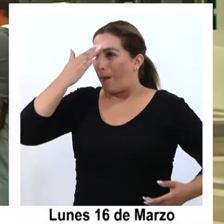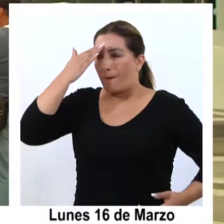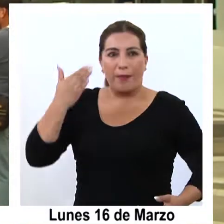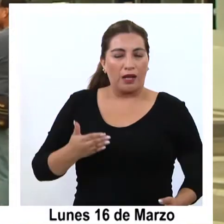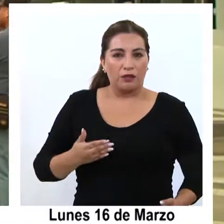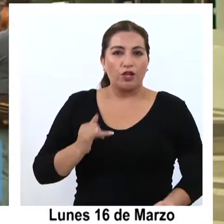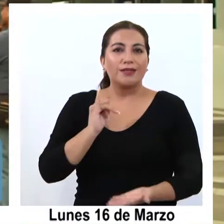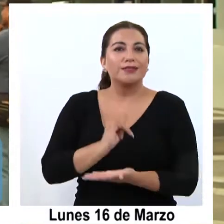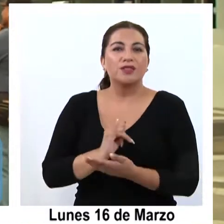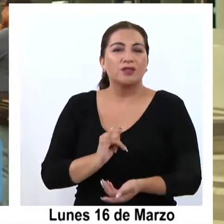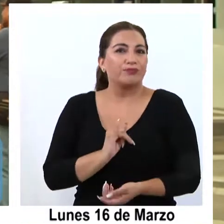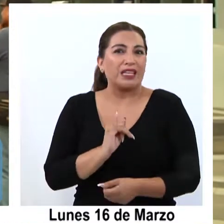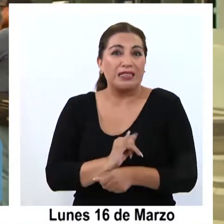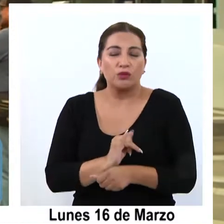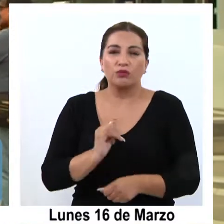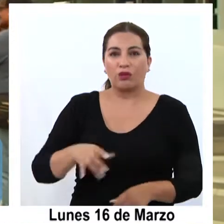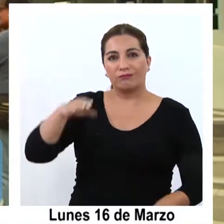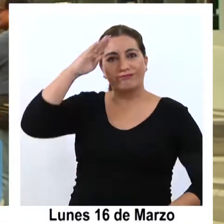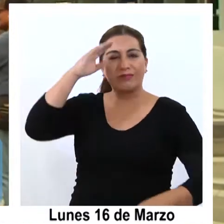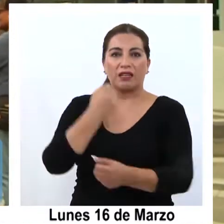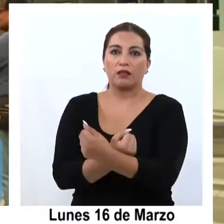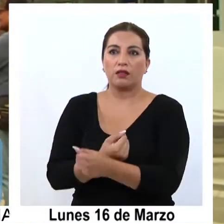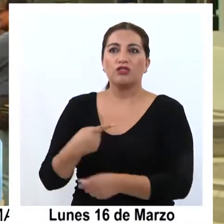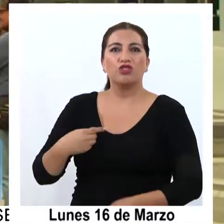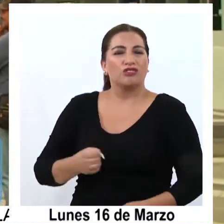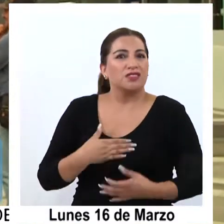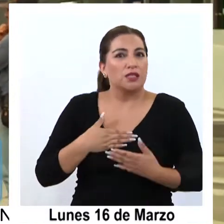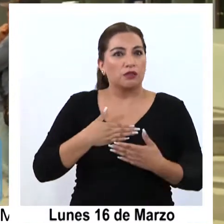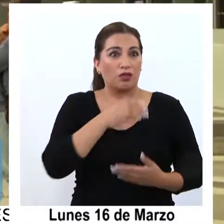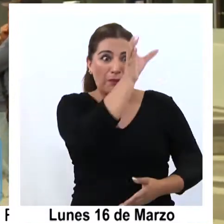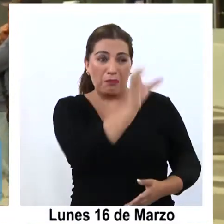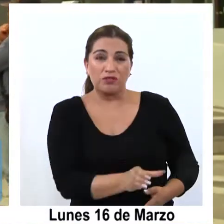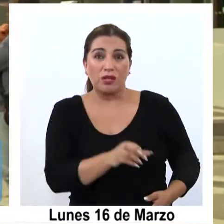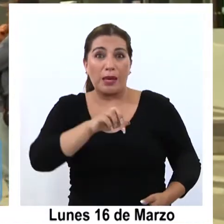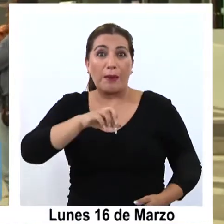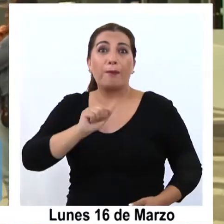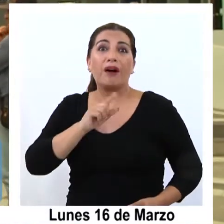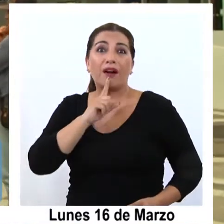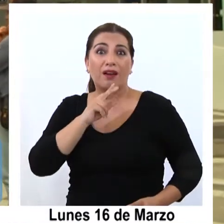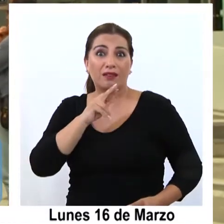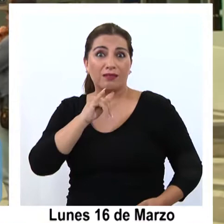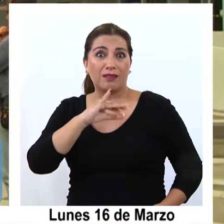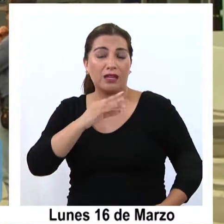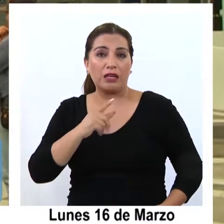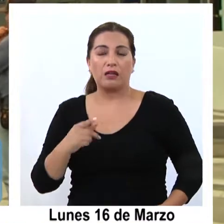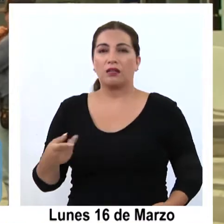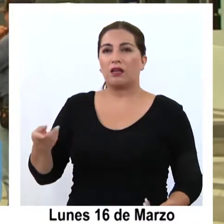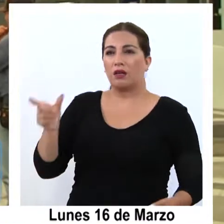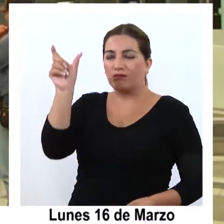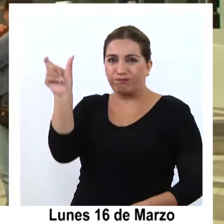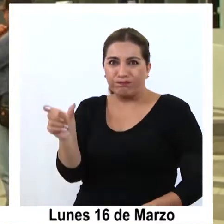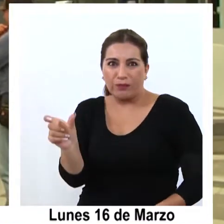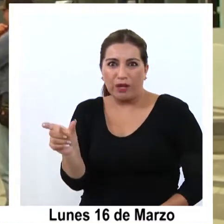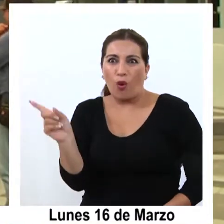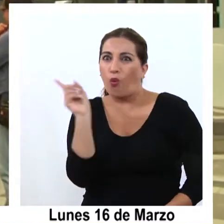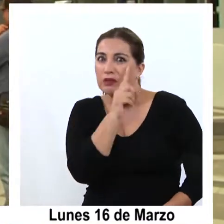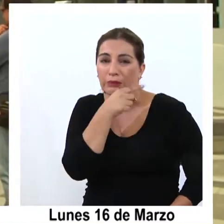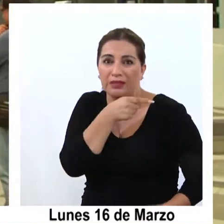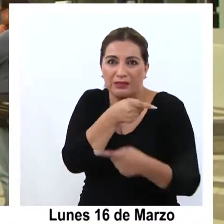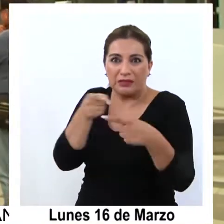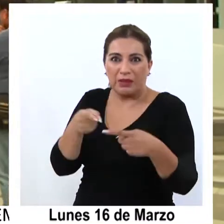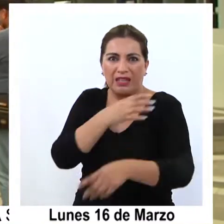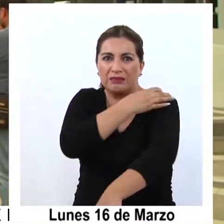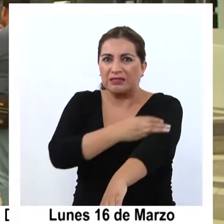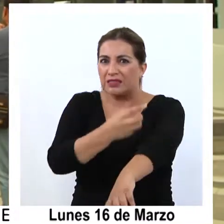un actuar de brutalidad por parte de la institución de Carabineros y yo siento que el caso de Patrick, como el caso que hemos visto en las últimas semanas de